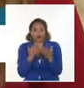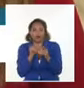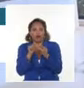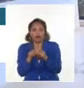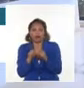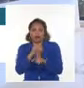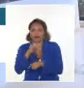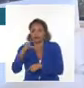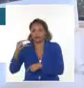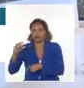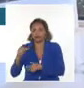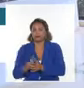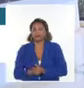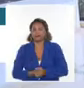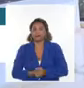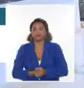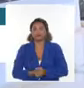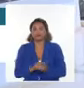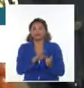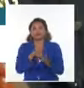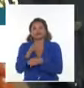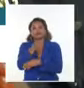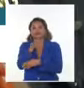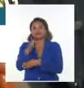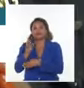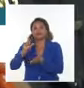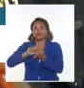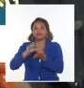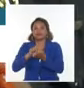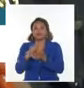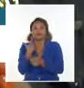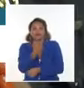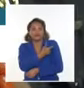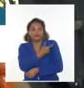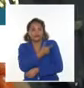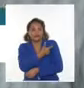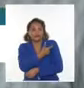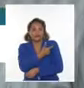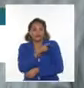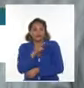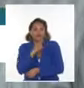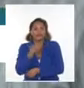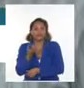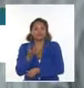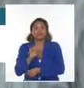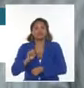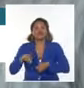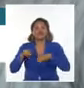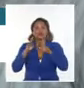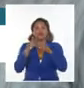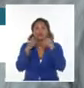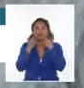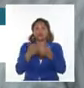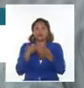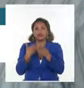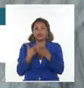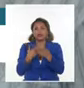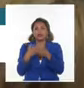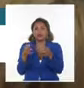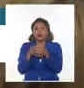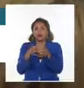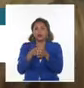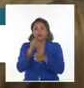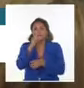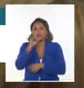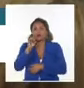importante recurso. Otro punto del recorrido fue el Centro de Inmunología Molecular, institución clave del grupo empresarial BioCuba Pharma,